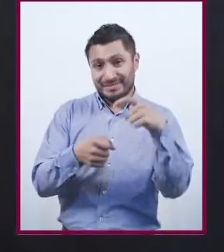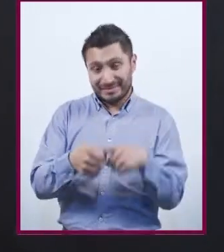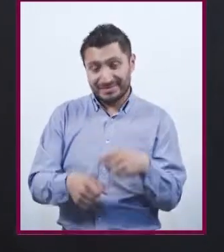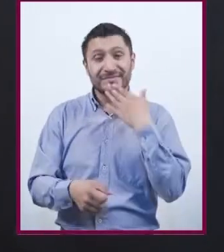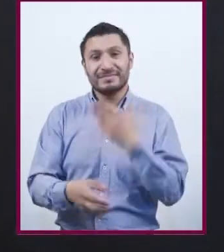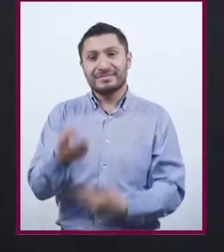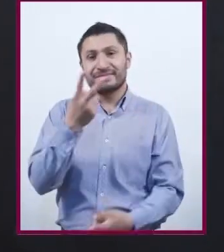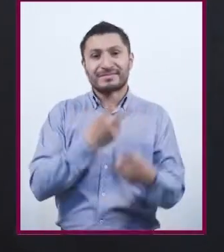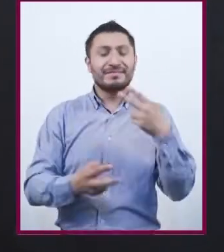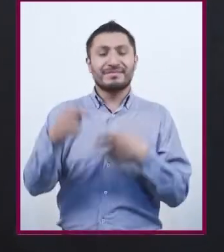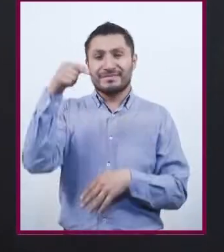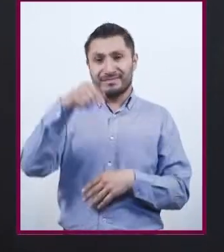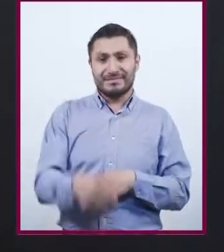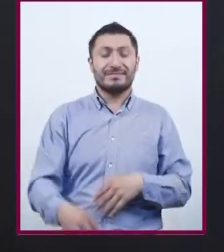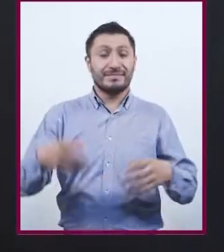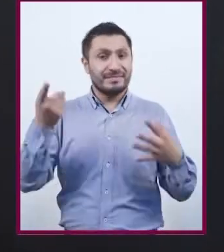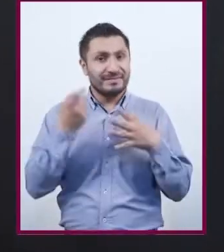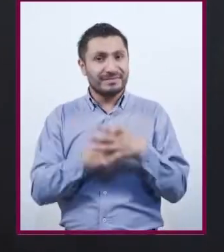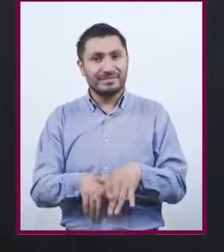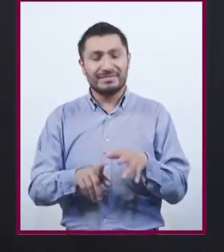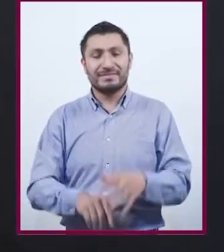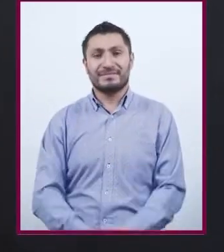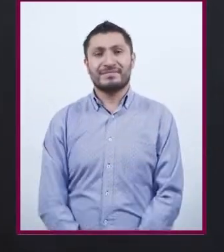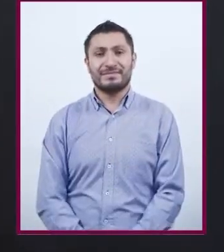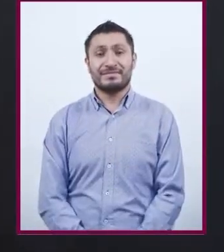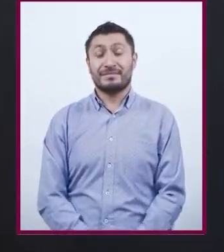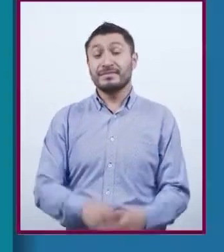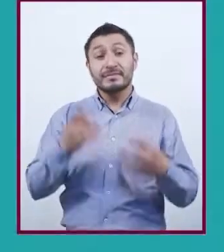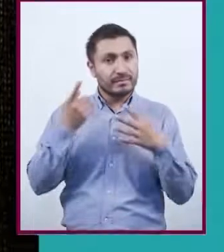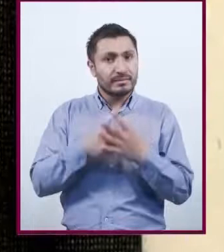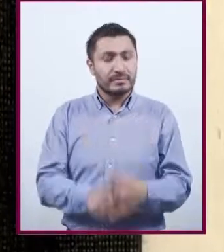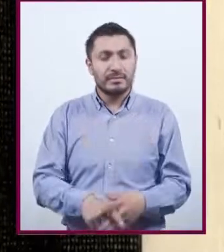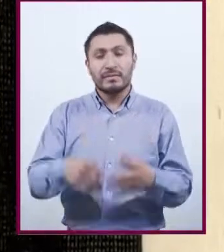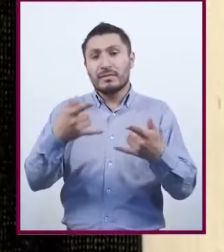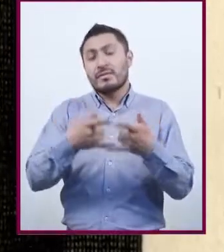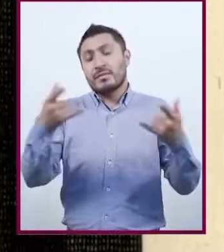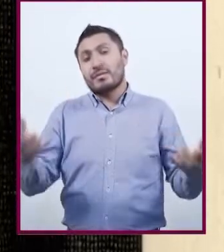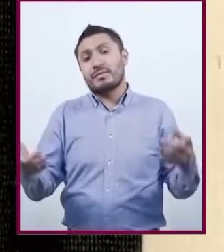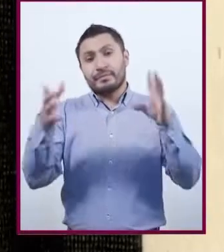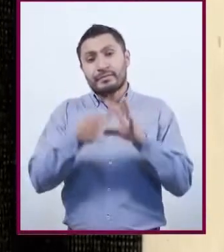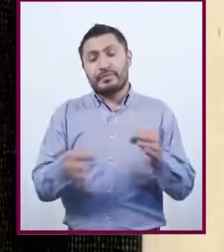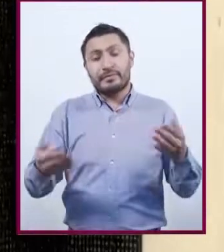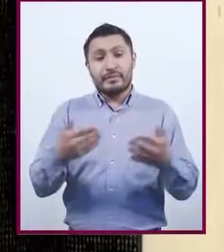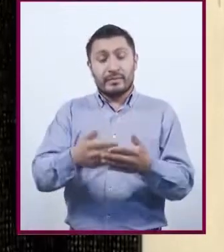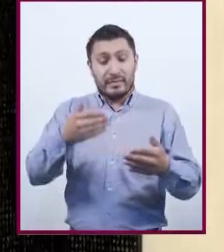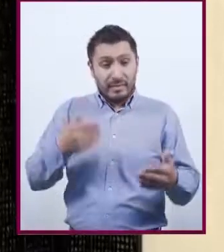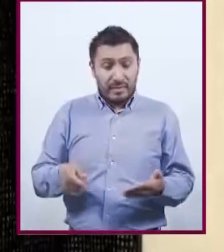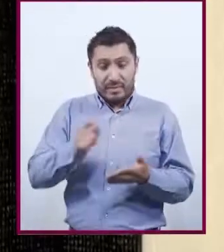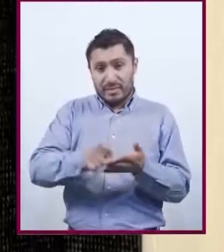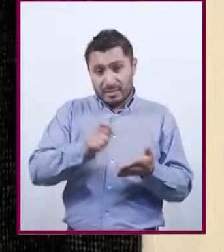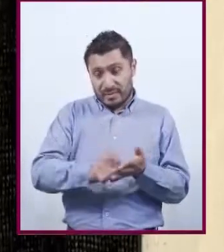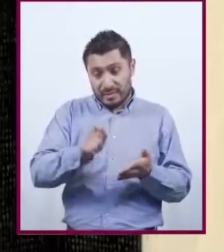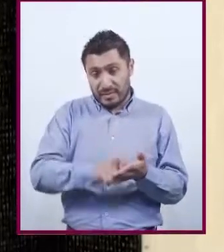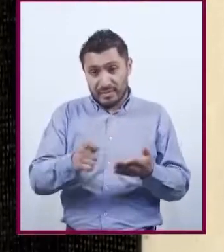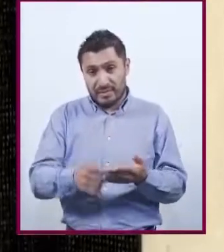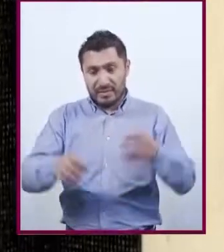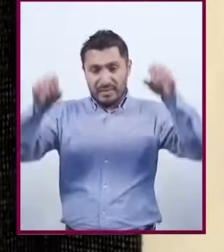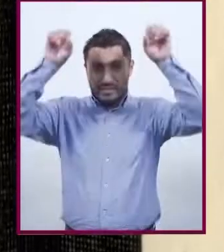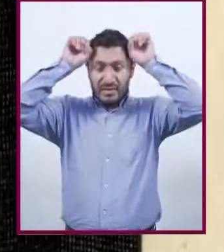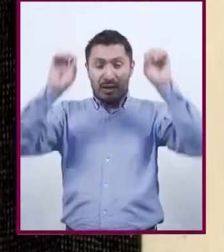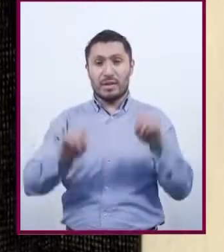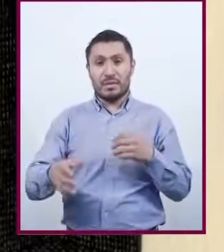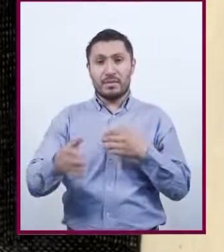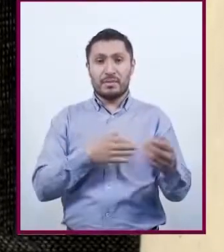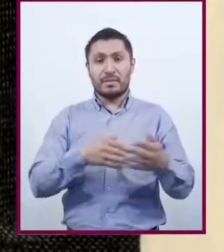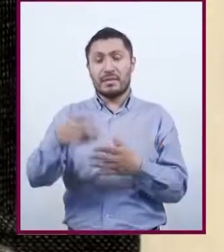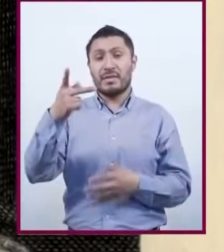pasado. Conéctate. Bienvenida, bienvenido. Arrancamos. Para comenzar, contemos la historia detrás de la escritura de